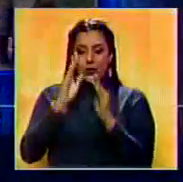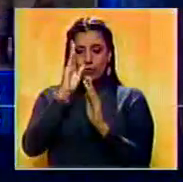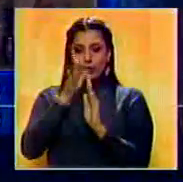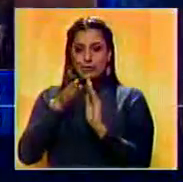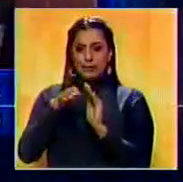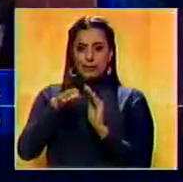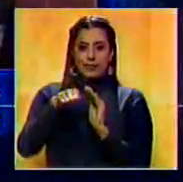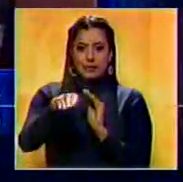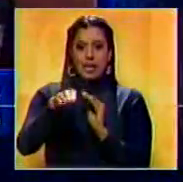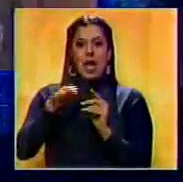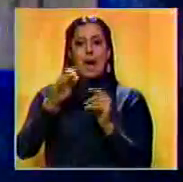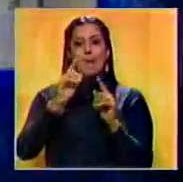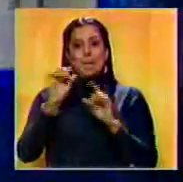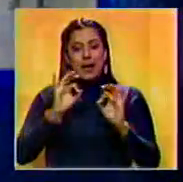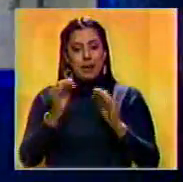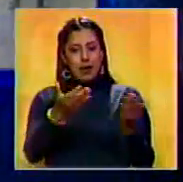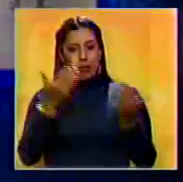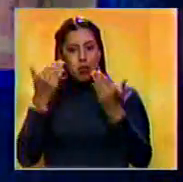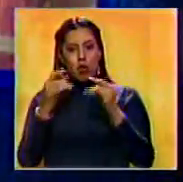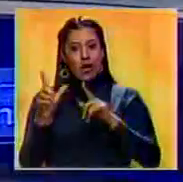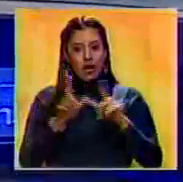canal mientras levantan el accidente